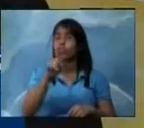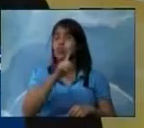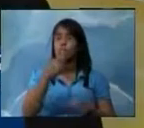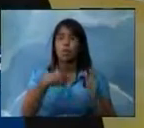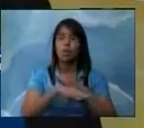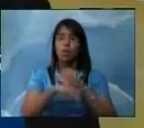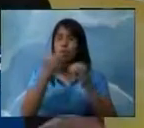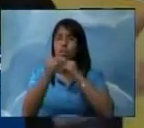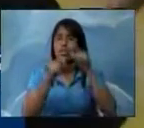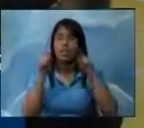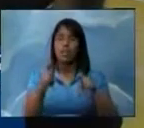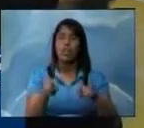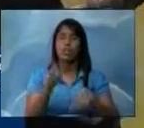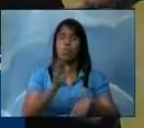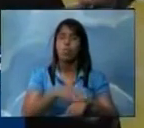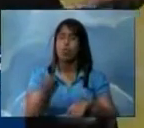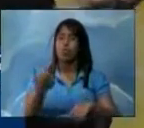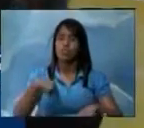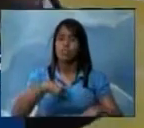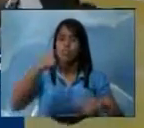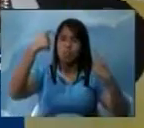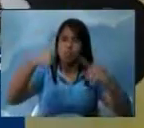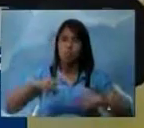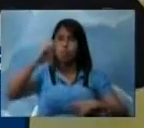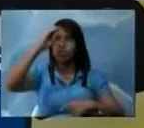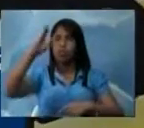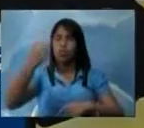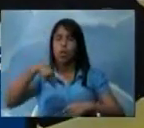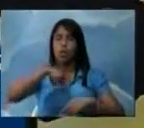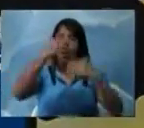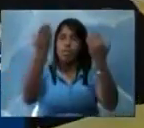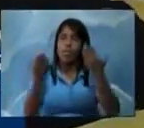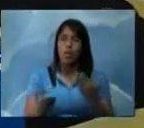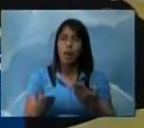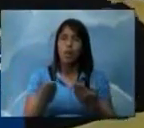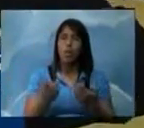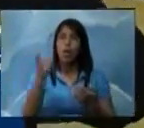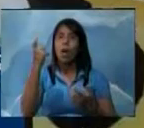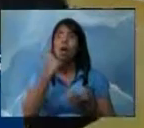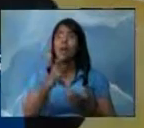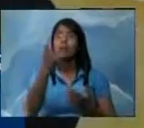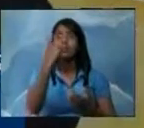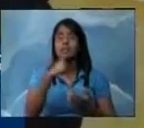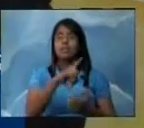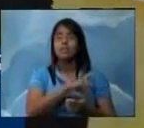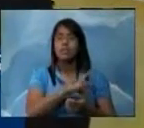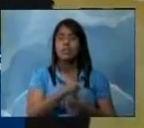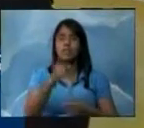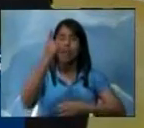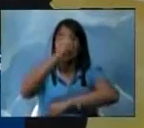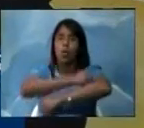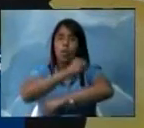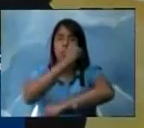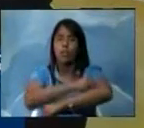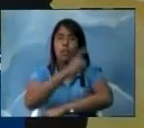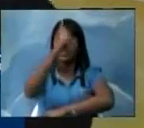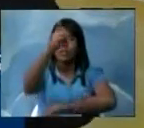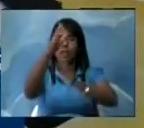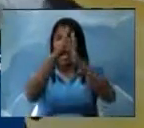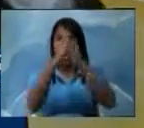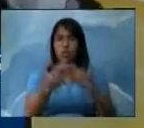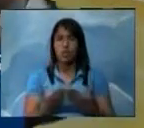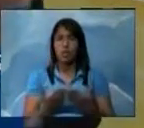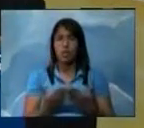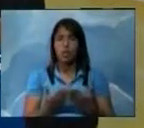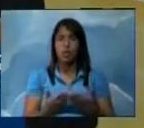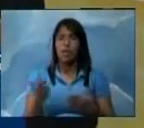vamos a hacer esto, porque nosotros tenemos un Dios que nos ha dado a nosotros enseñanza y obediencia a su